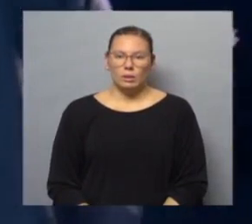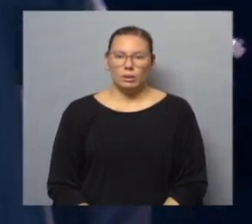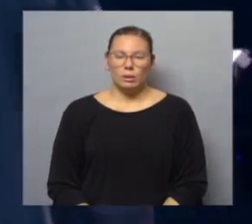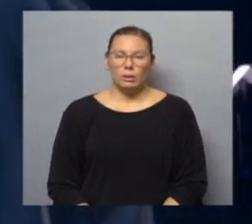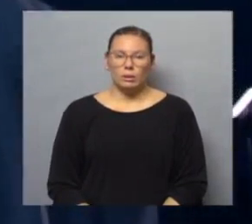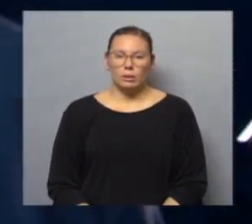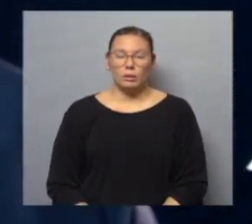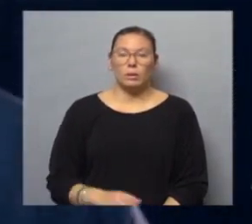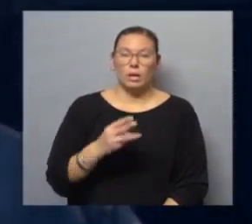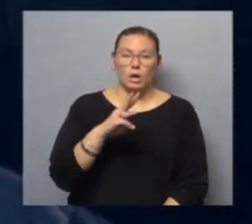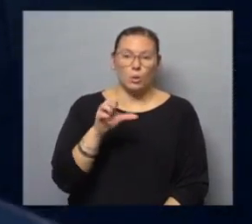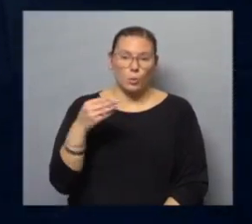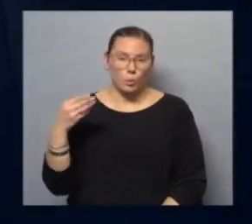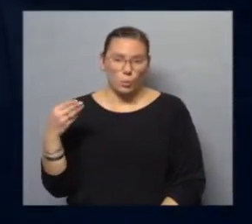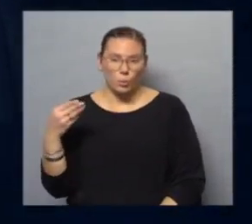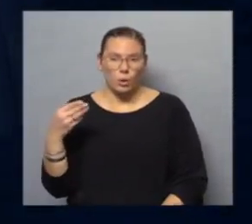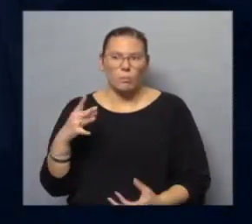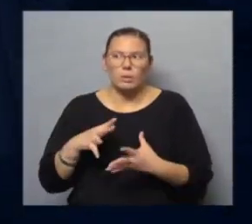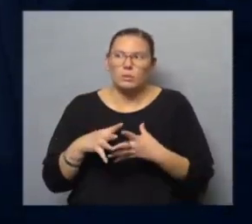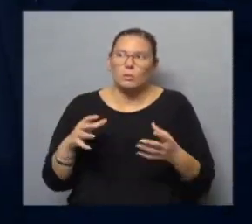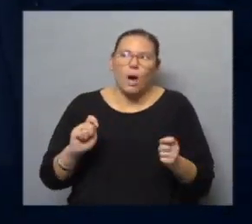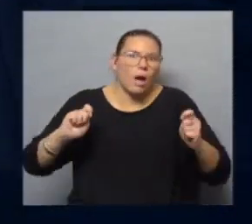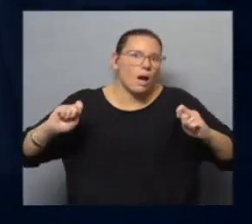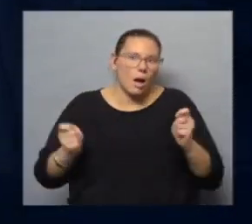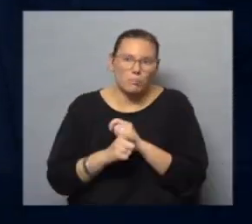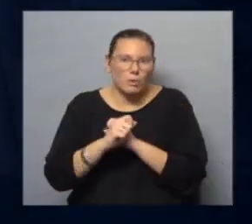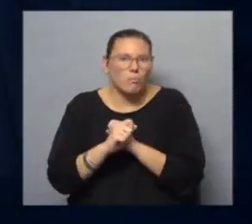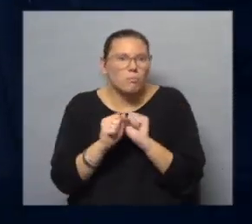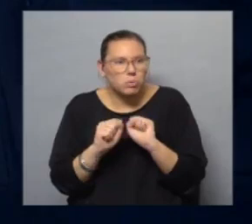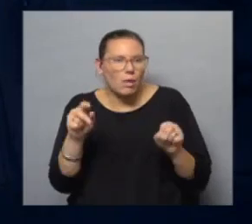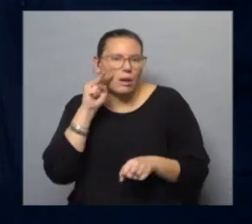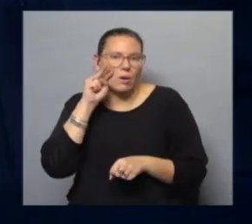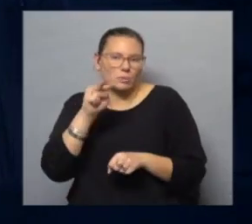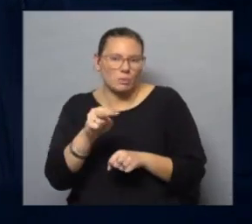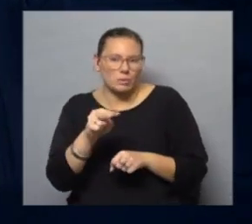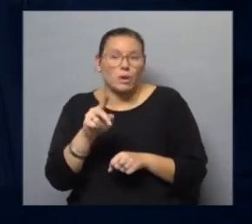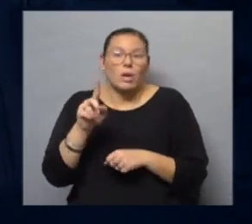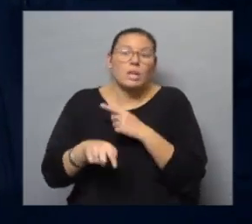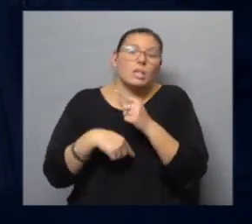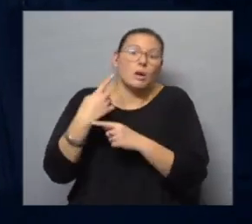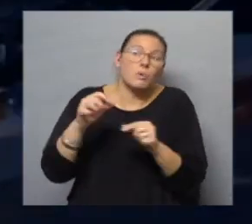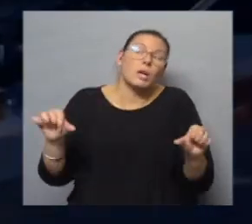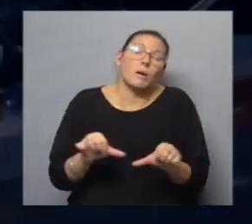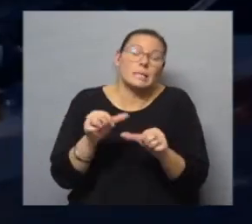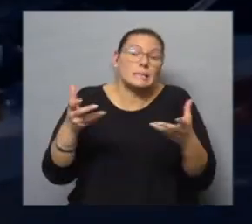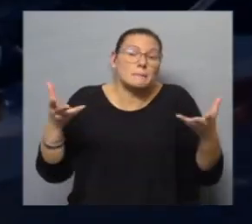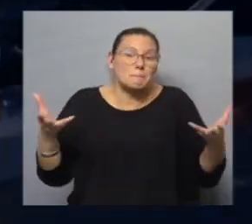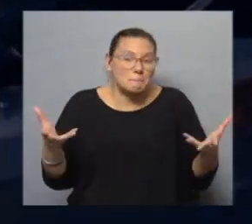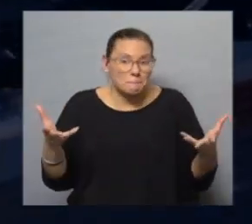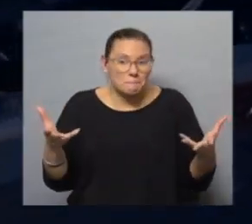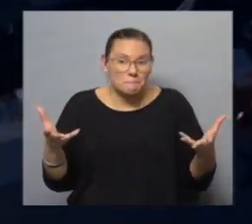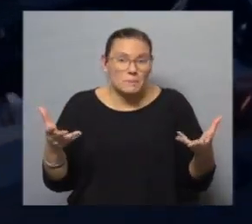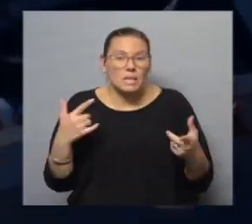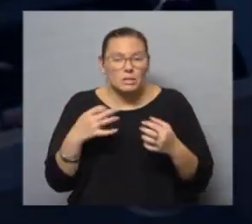El James Webb es un salto extraordinario en la capacidad de observación. ¿Y qué viene después? Pues después probablemente